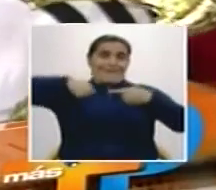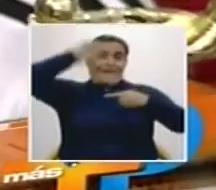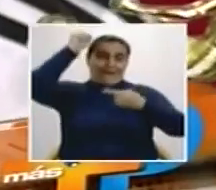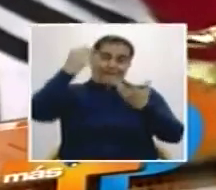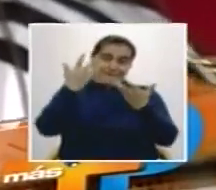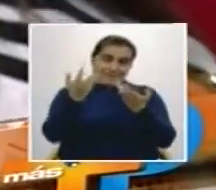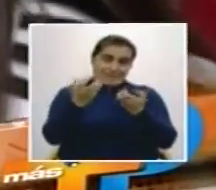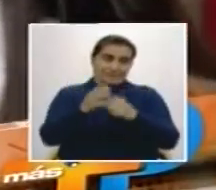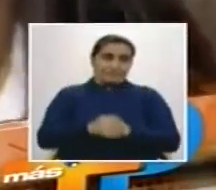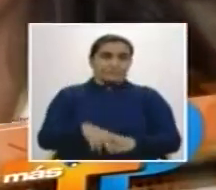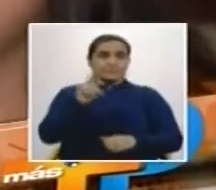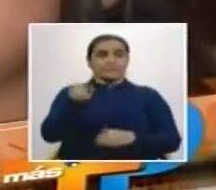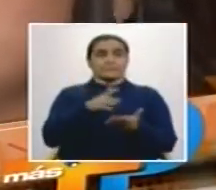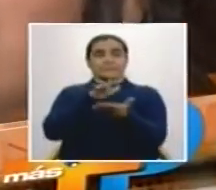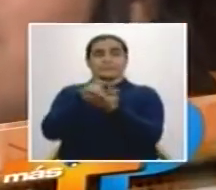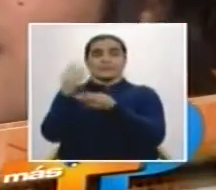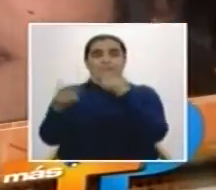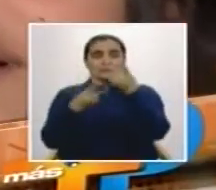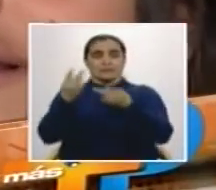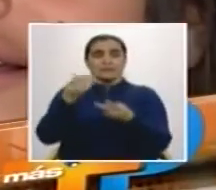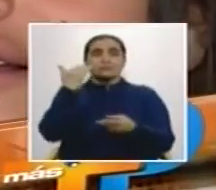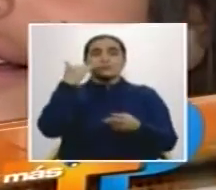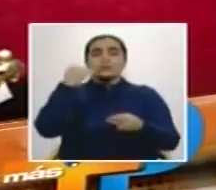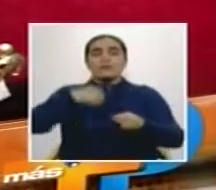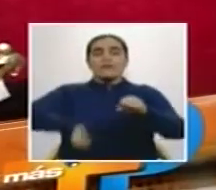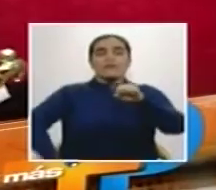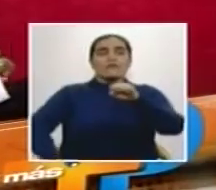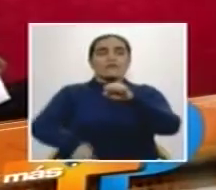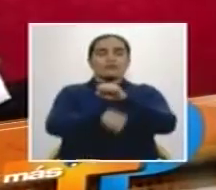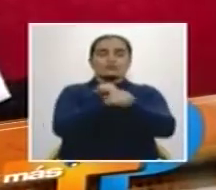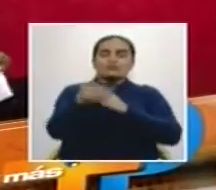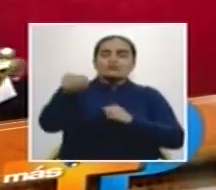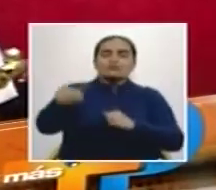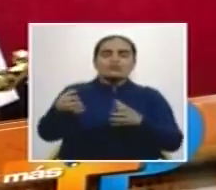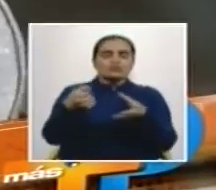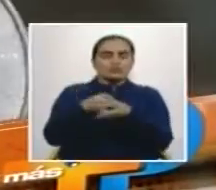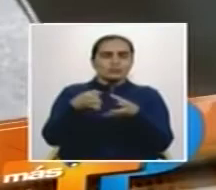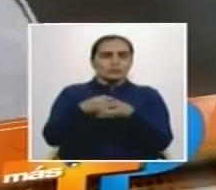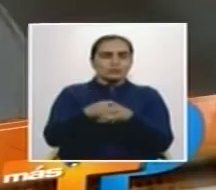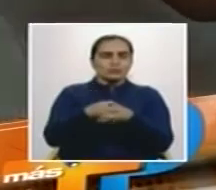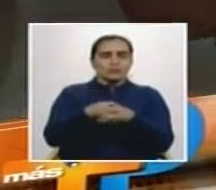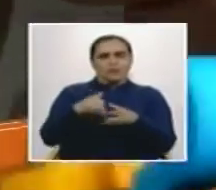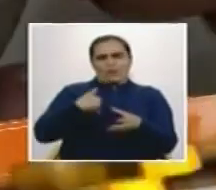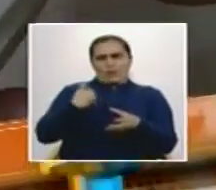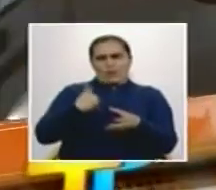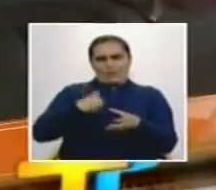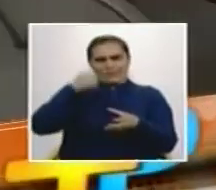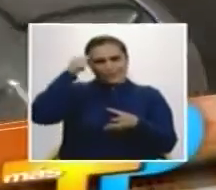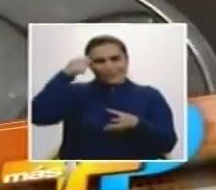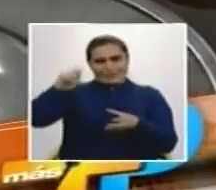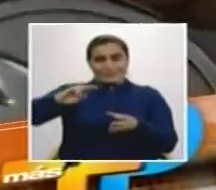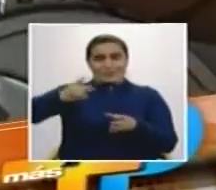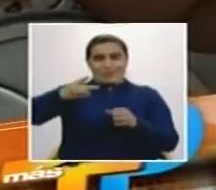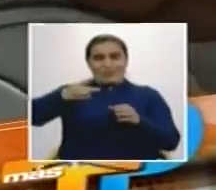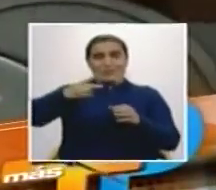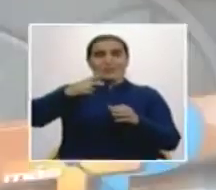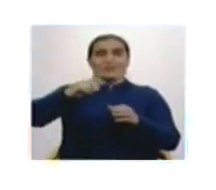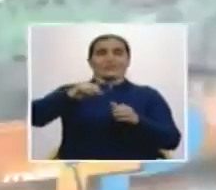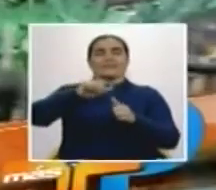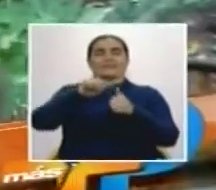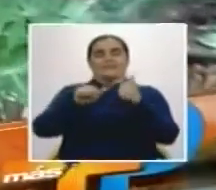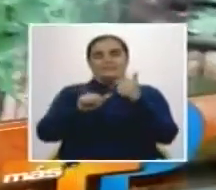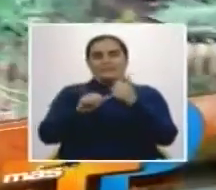visita a la casa de la pequeña futbolista Isabela López, integrante del equipo infantil que obtuvo el subtítulo durante un torneo en